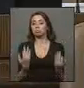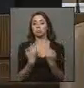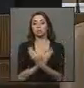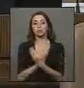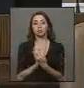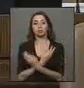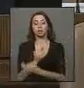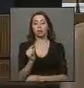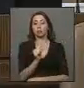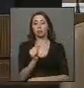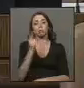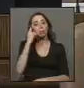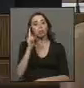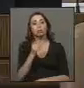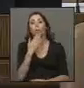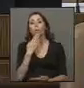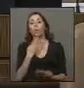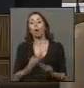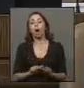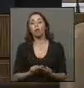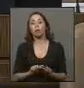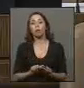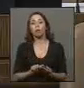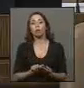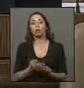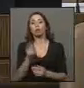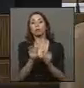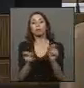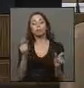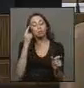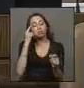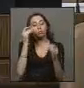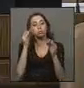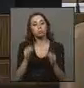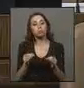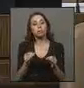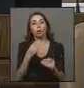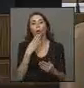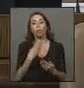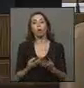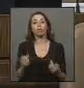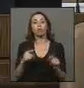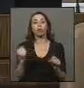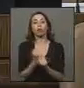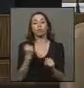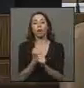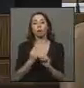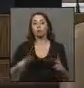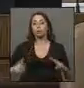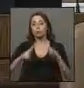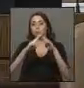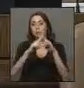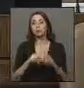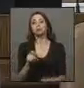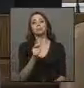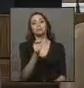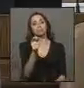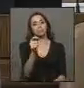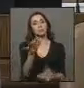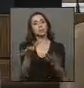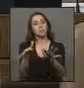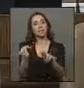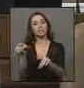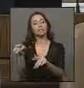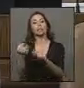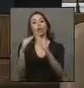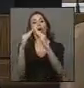explicación, ni sabemos cuándo se van, ni los pobladores saben cuándo definitivamente se van a reiniciar las obras. Cosa similar ocurre